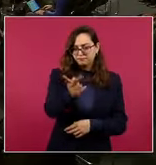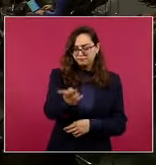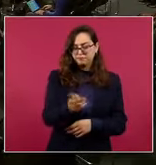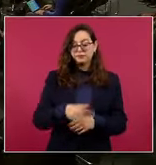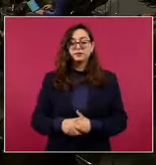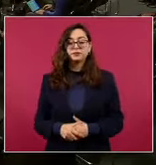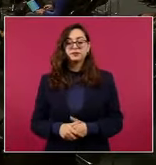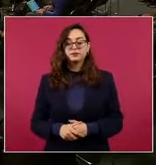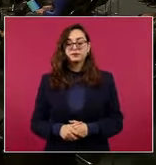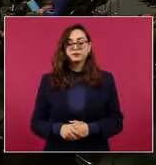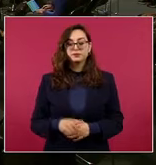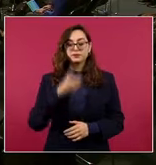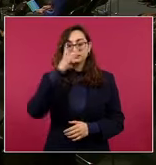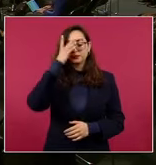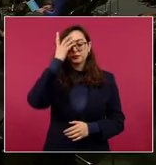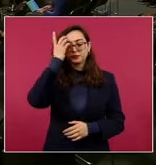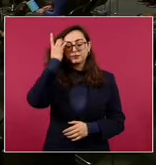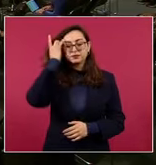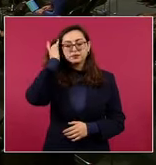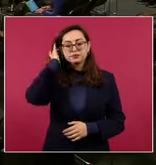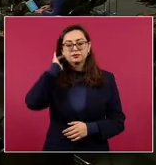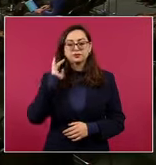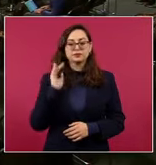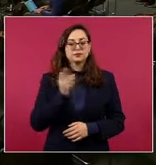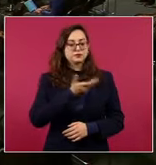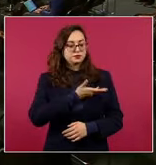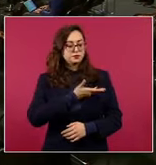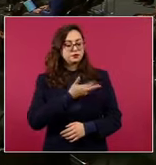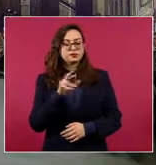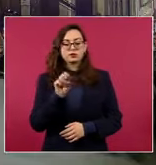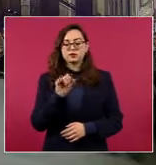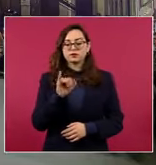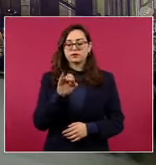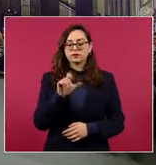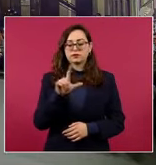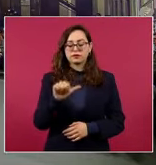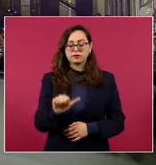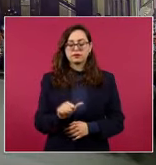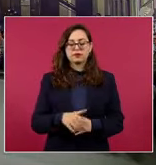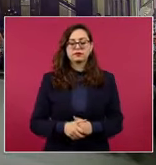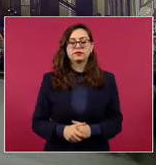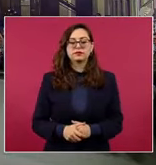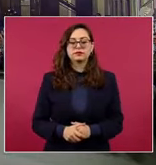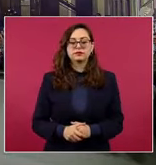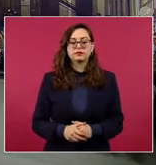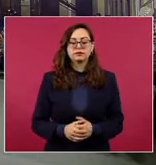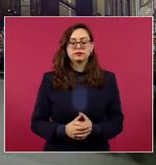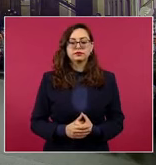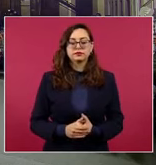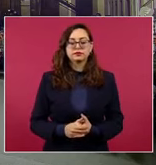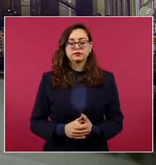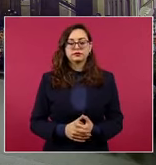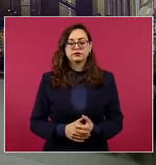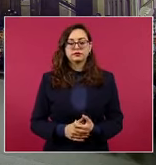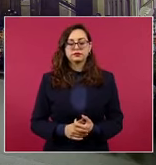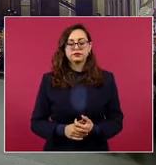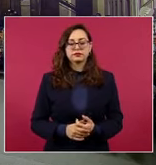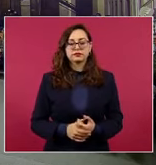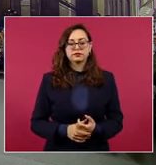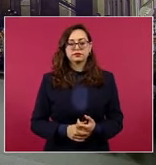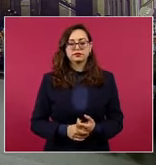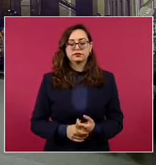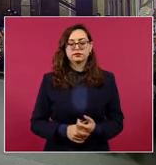pues Rosa Isel, que nos informe sobre Baja California. Sí, gracias. Les voy a pedir